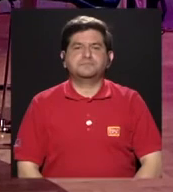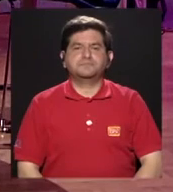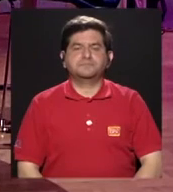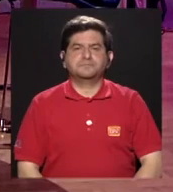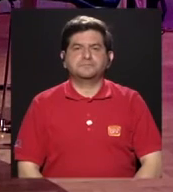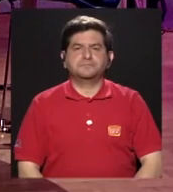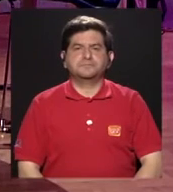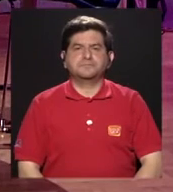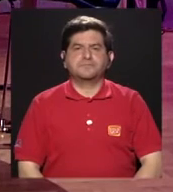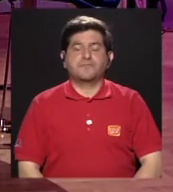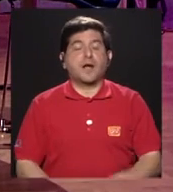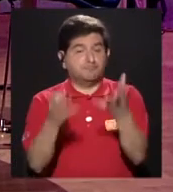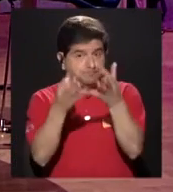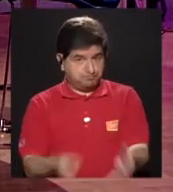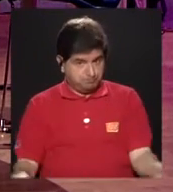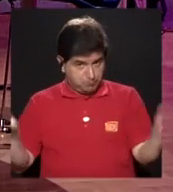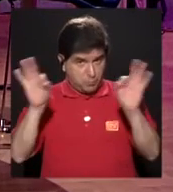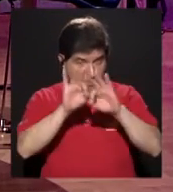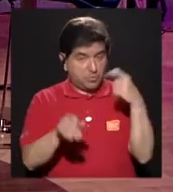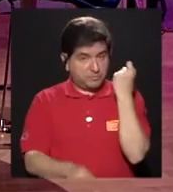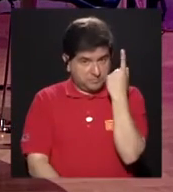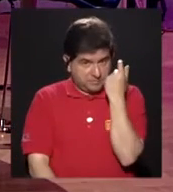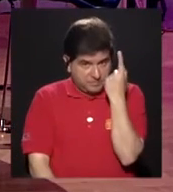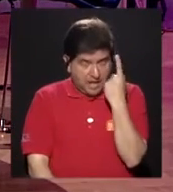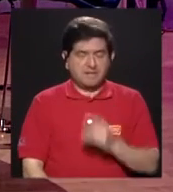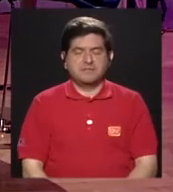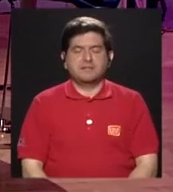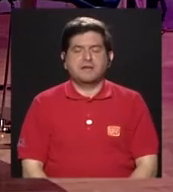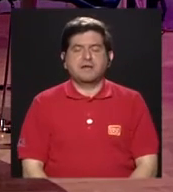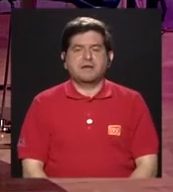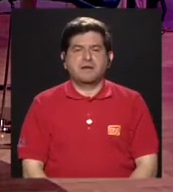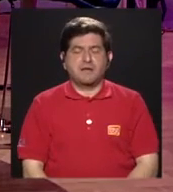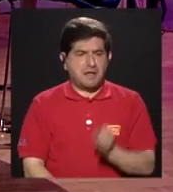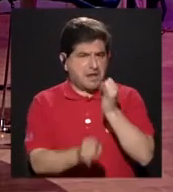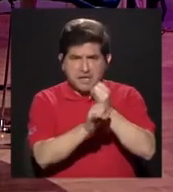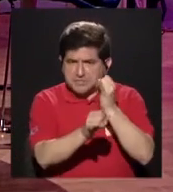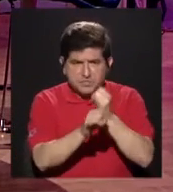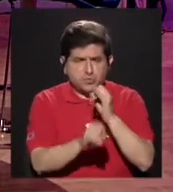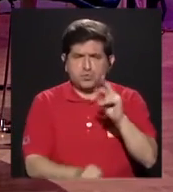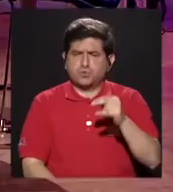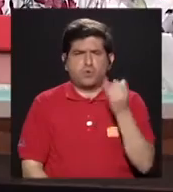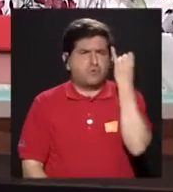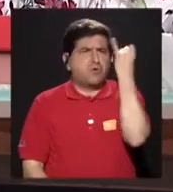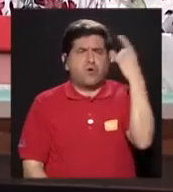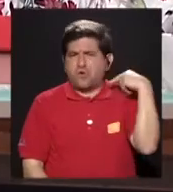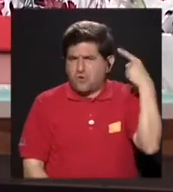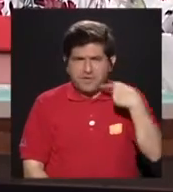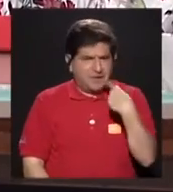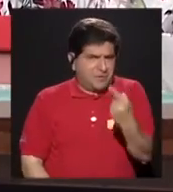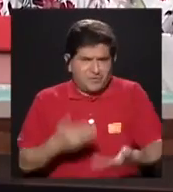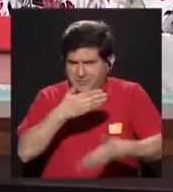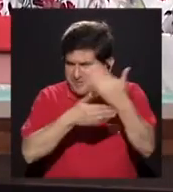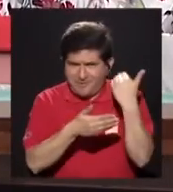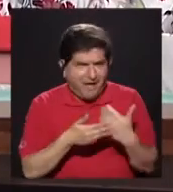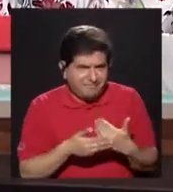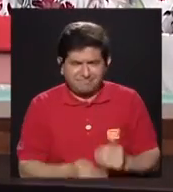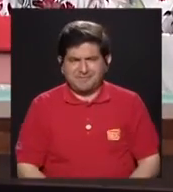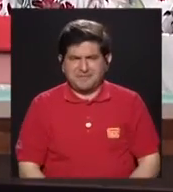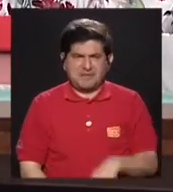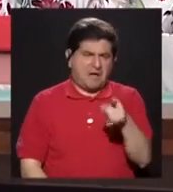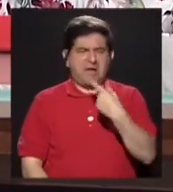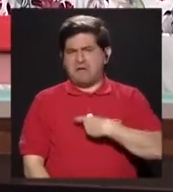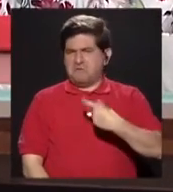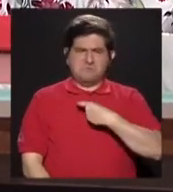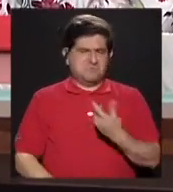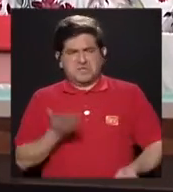es muy importante entender que el inamu no es una ocurrencia como decías mari ser verdad no es algo antojadizo